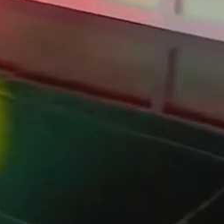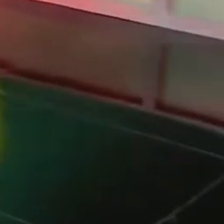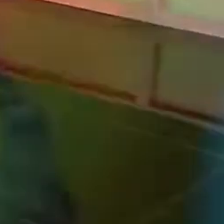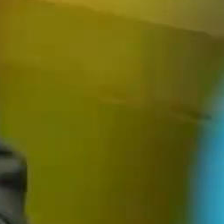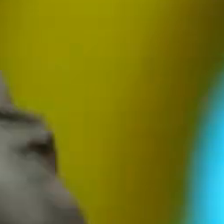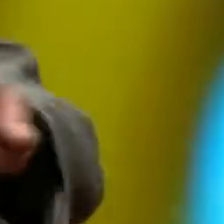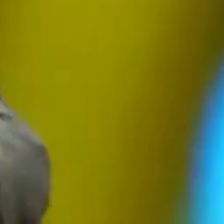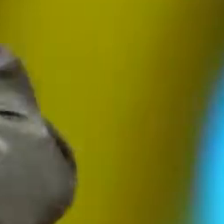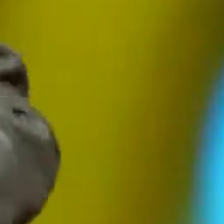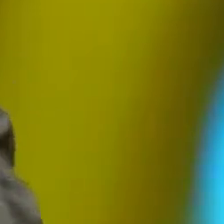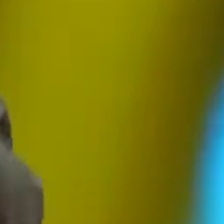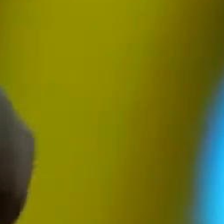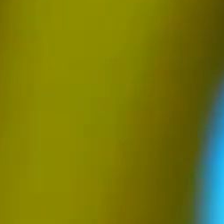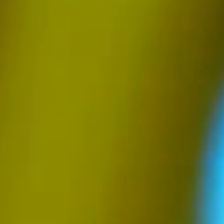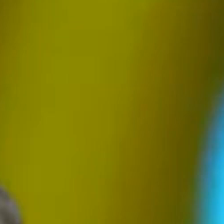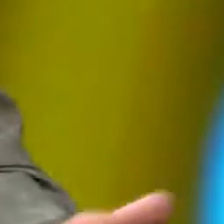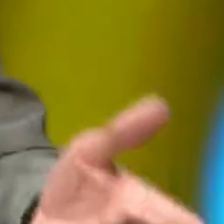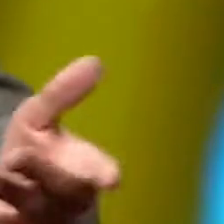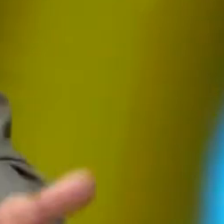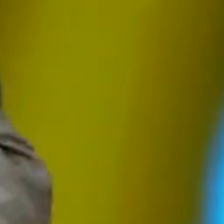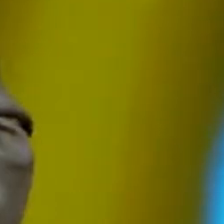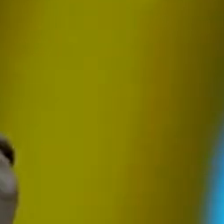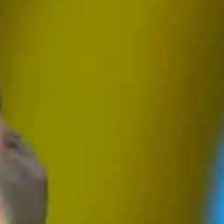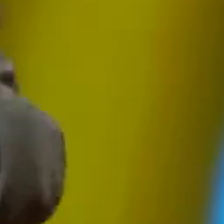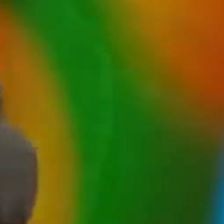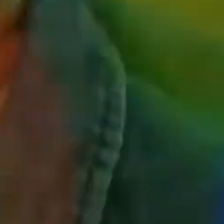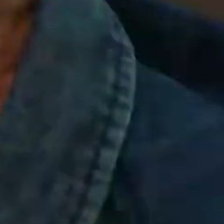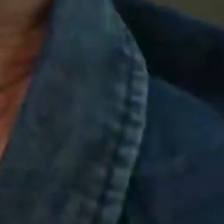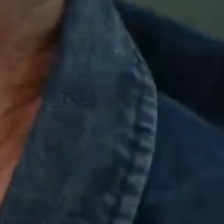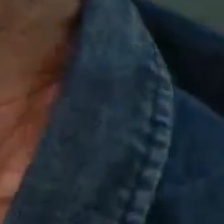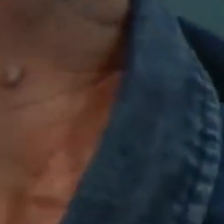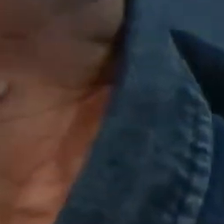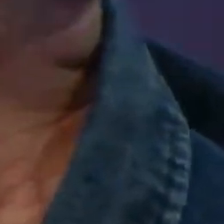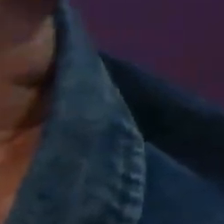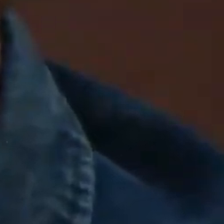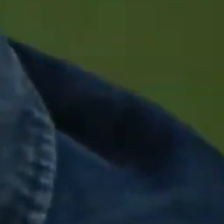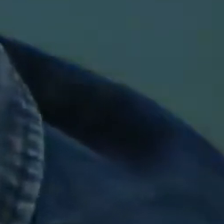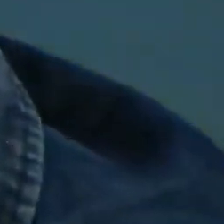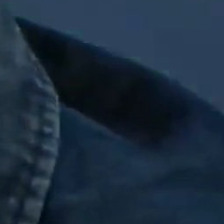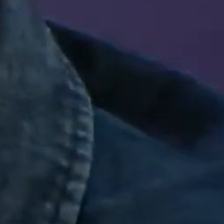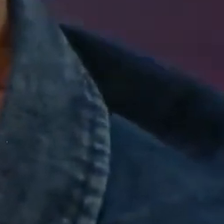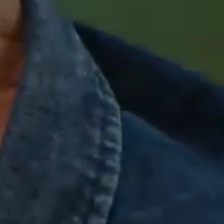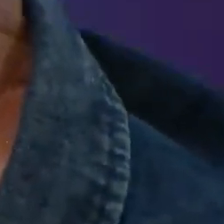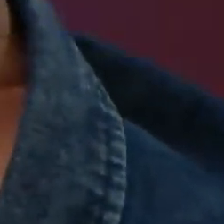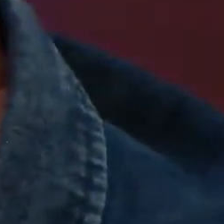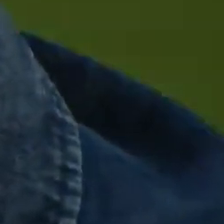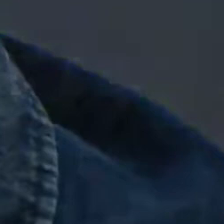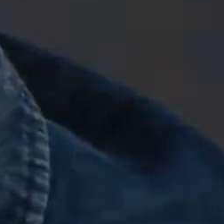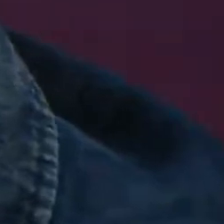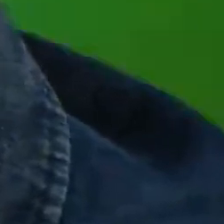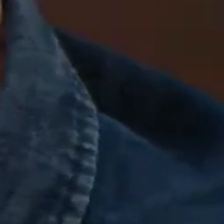definidos. Por romper en la unión, aire puro Colón, piedras blancas sentirá el